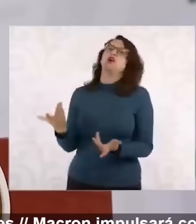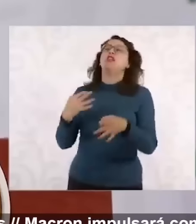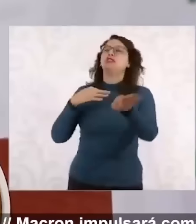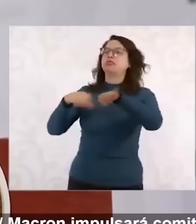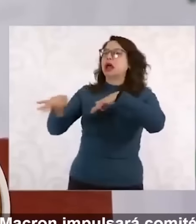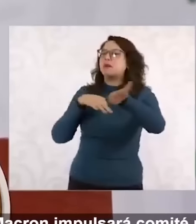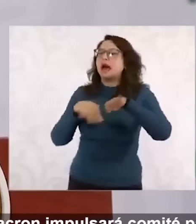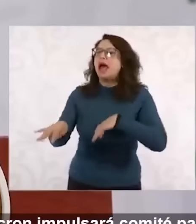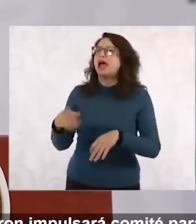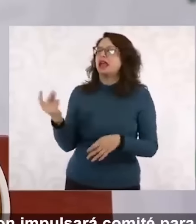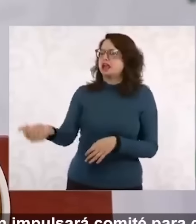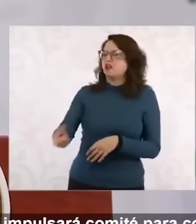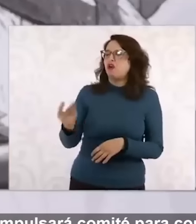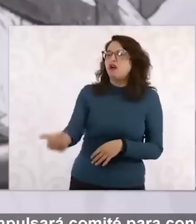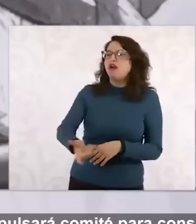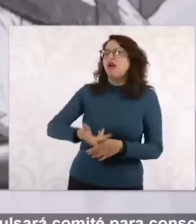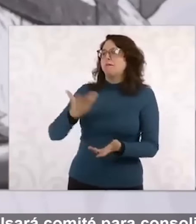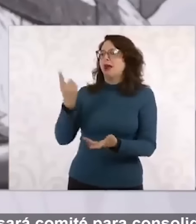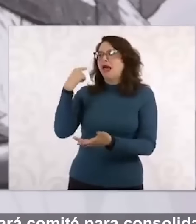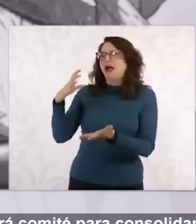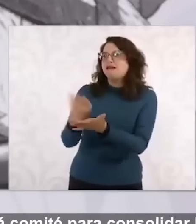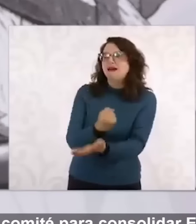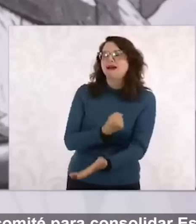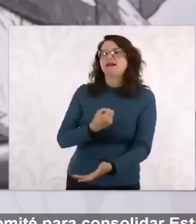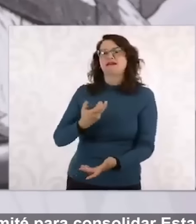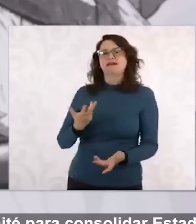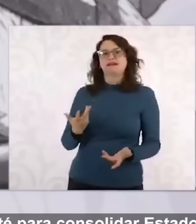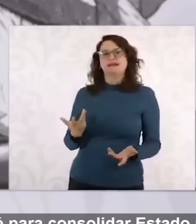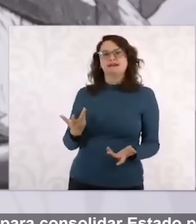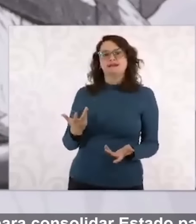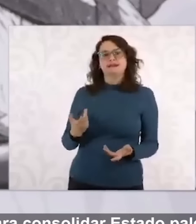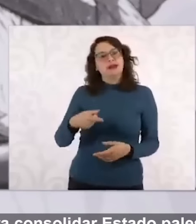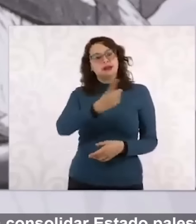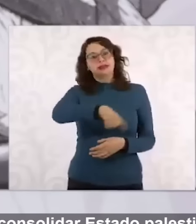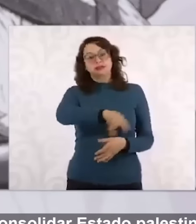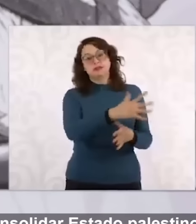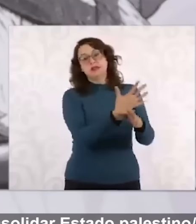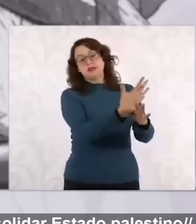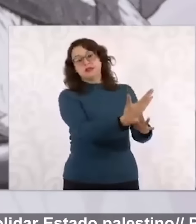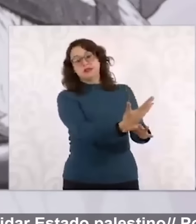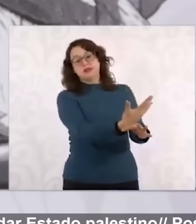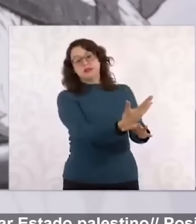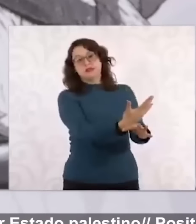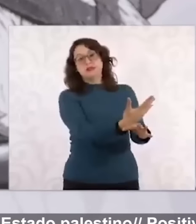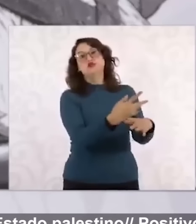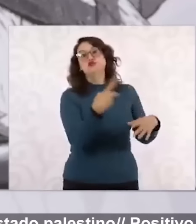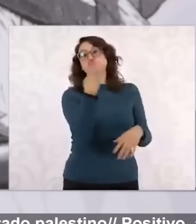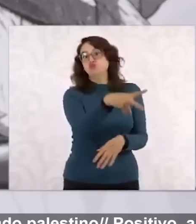trabajar para ganar esos recursos.